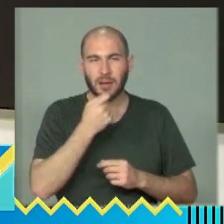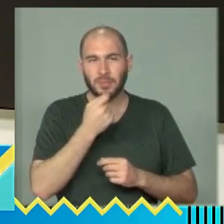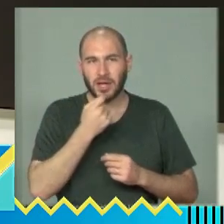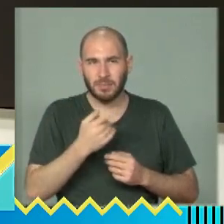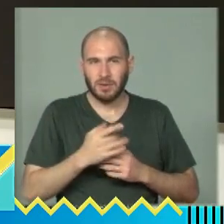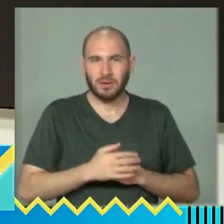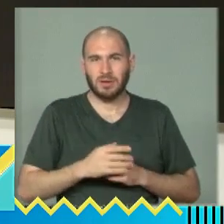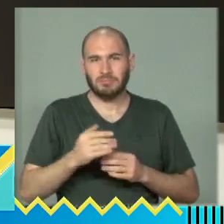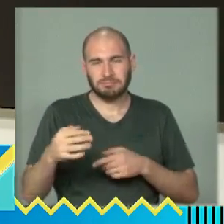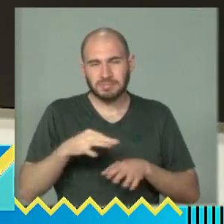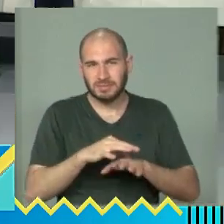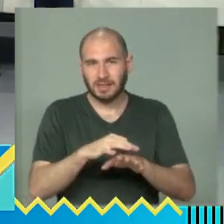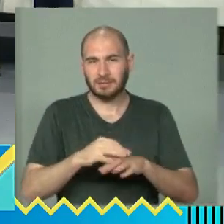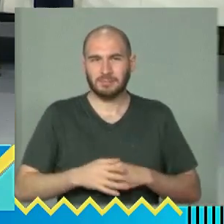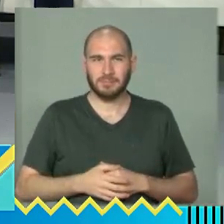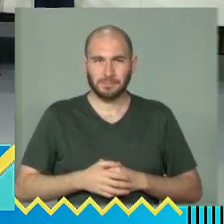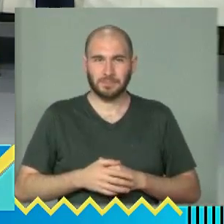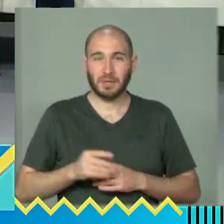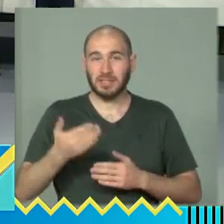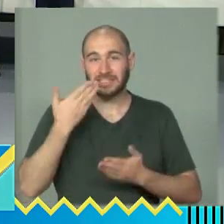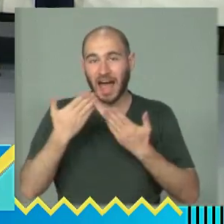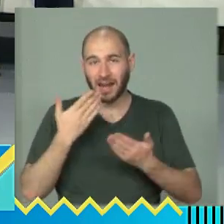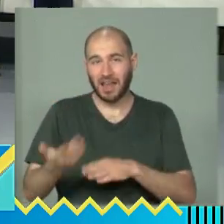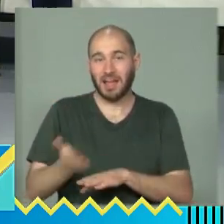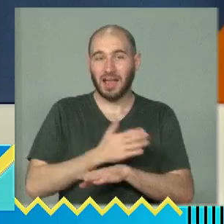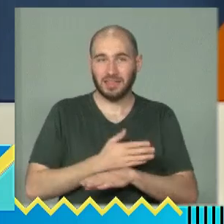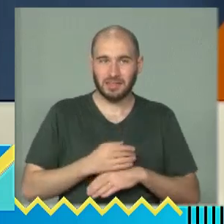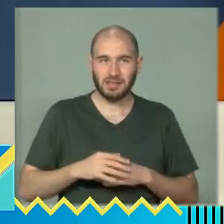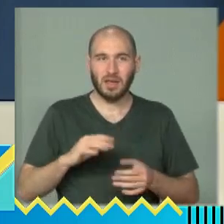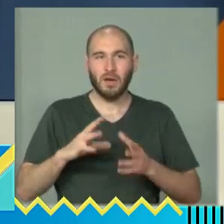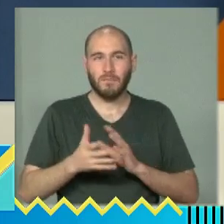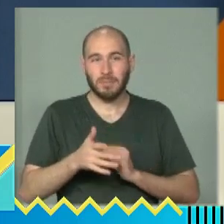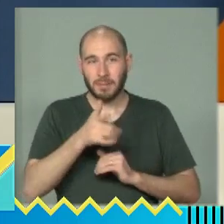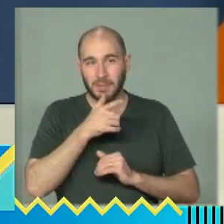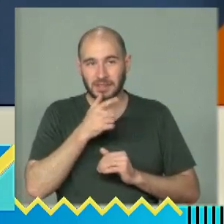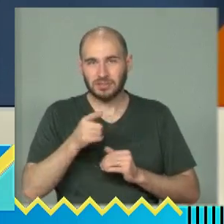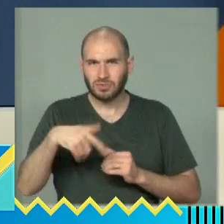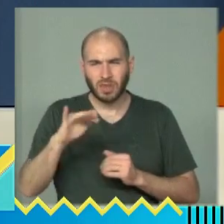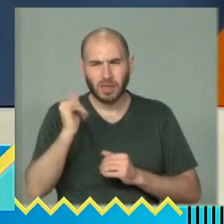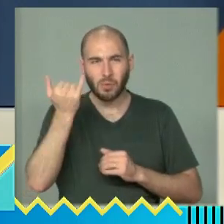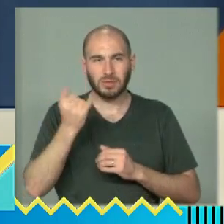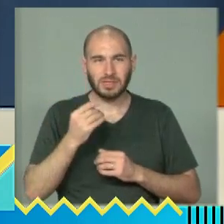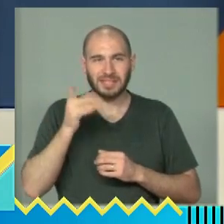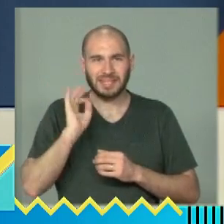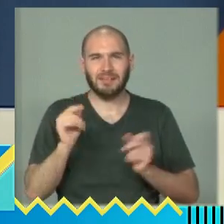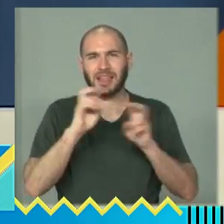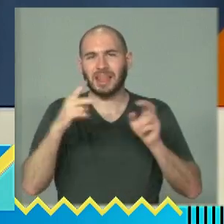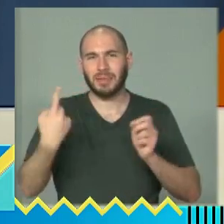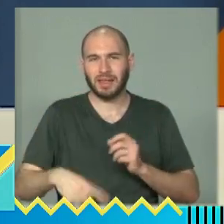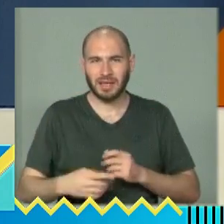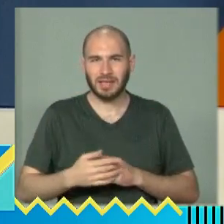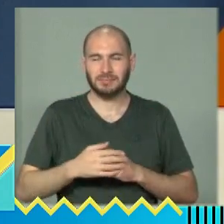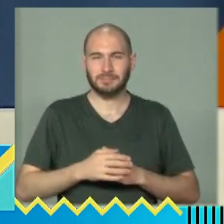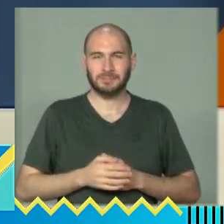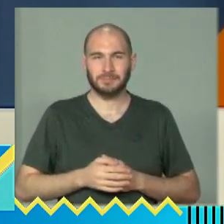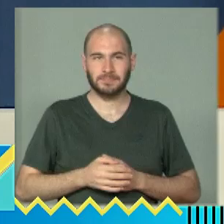un poquito orientados? En realidad nos dieron una charla a modo, supongo que concientización, como para saber de qué se trataba generalmente uh-huh. el